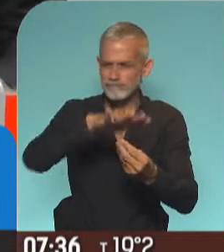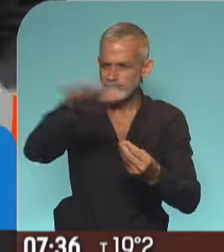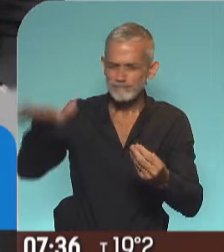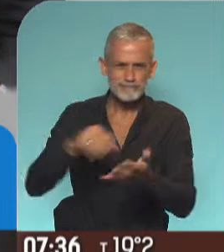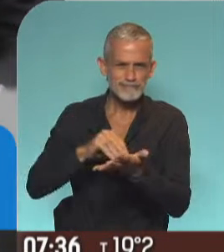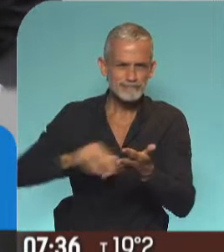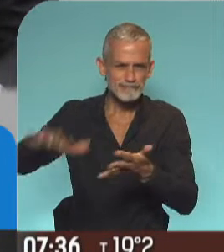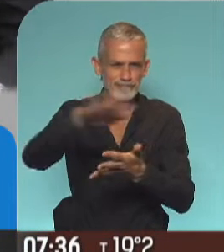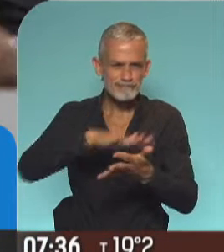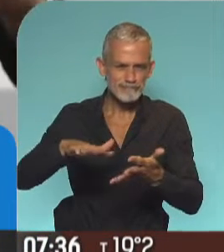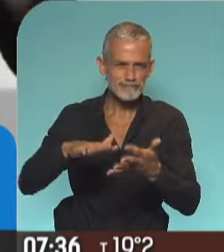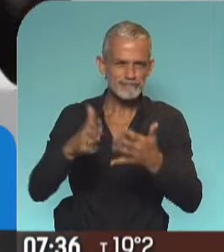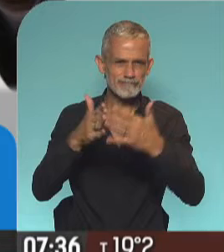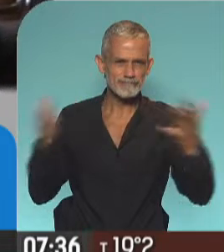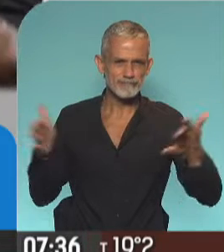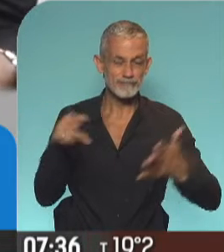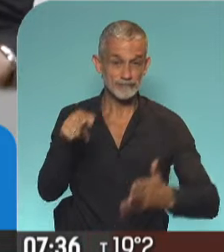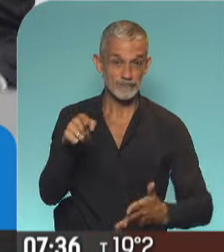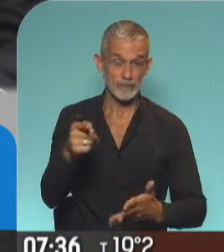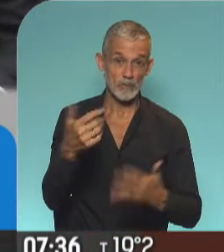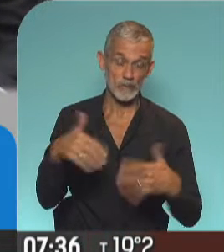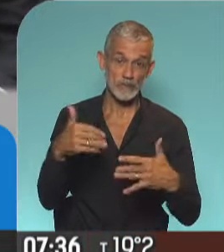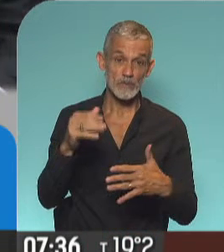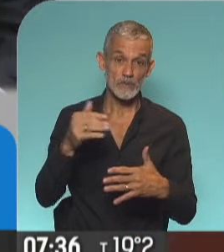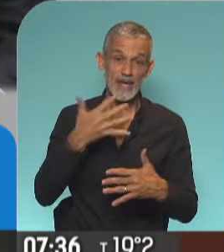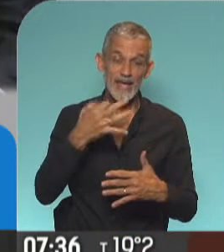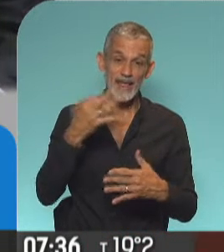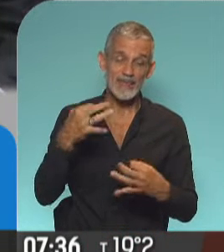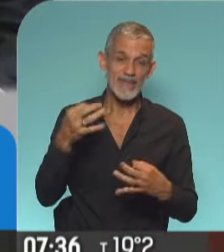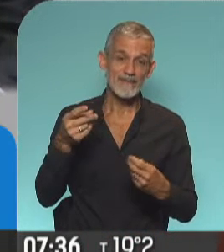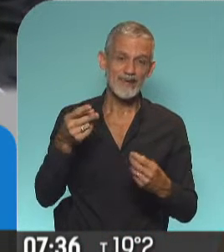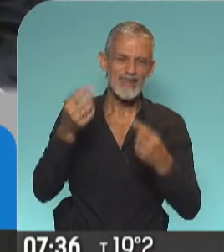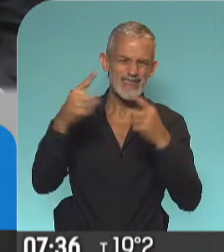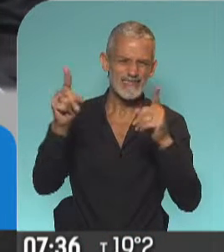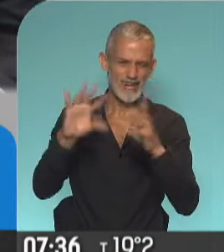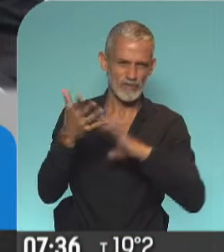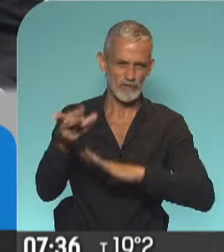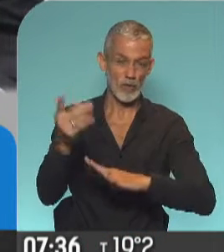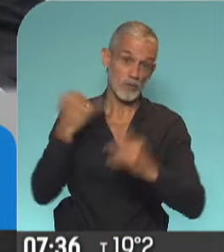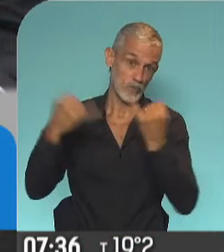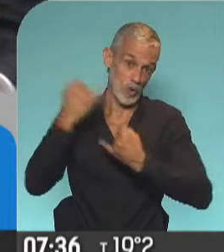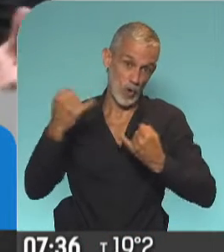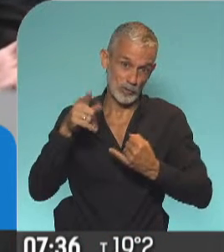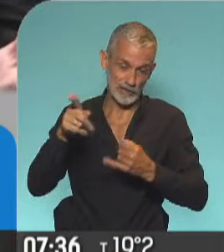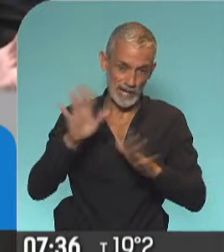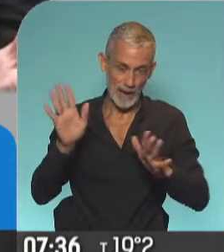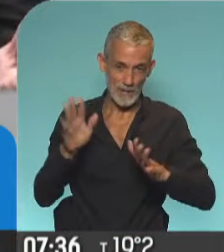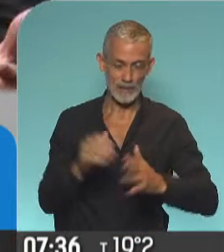extenso del territorio, y bueno, la verdad que tienen que tomar medidas distintas, eso es lo que nos explicaban.